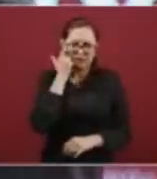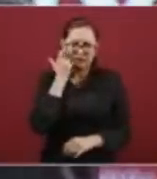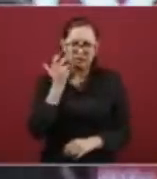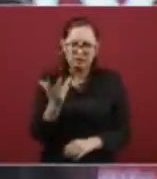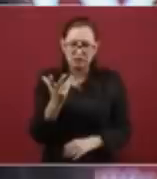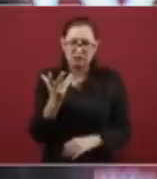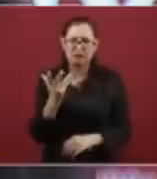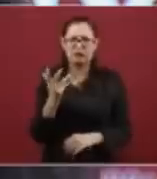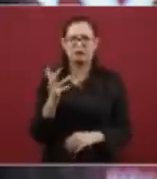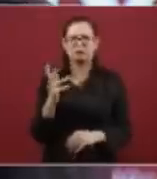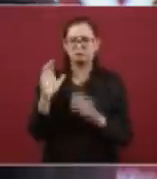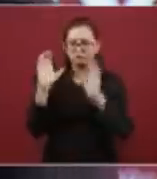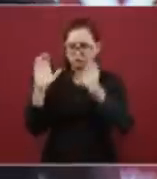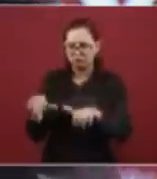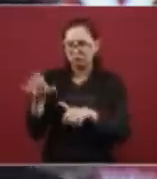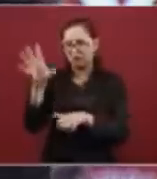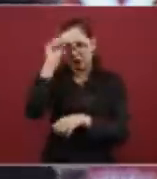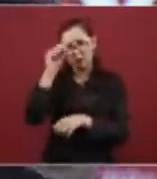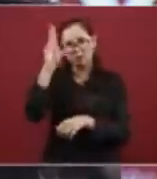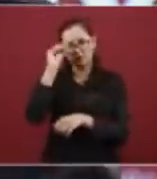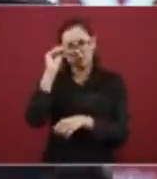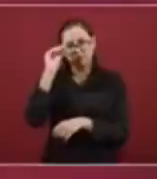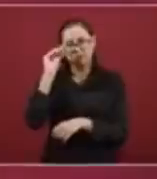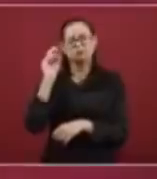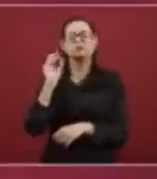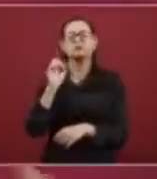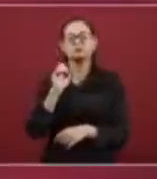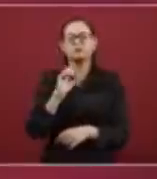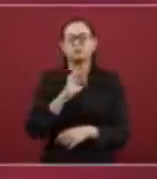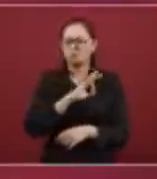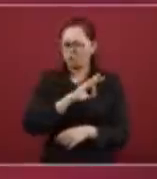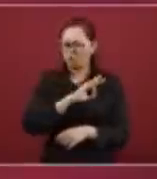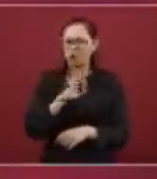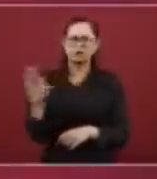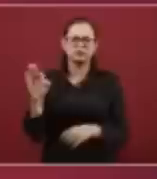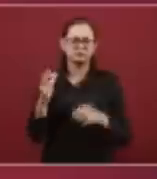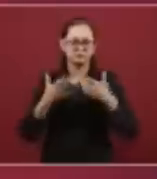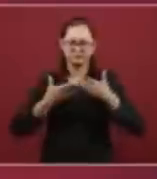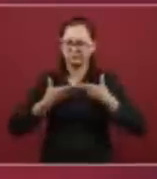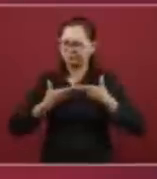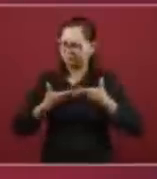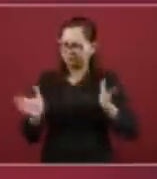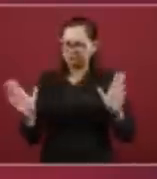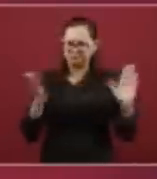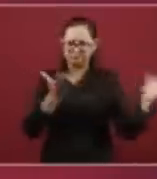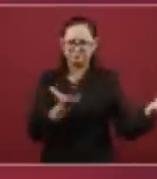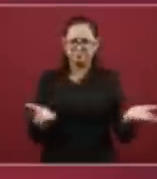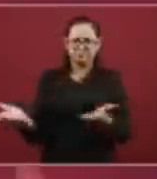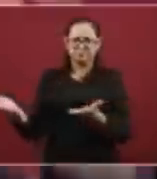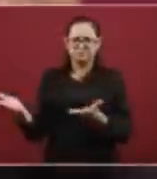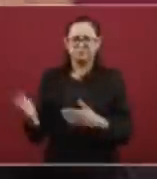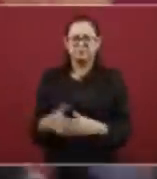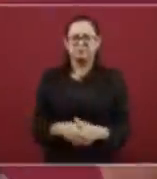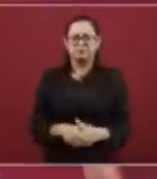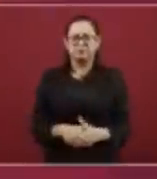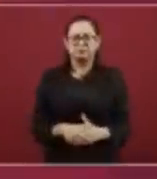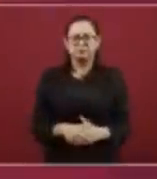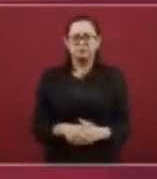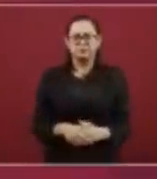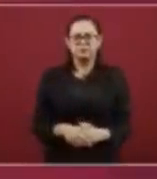trabajar como aprendiz tiene abierta esta posibilidad. Lo único